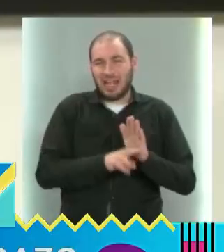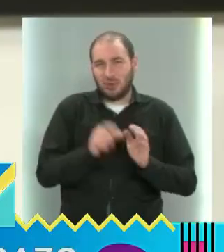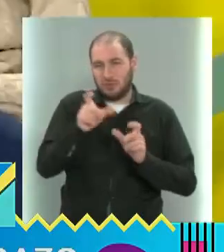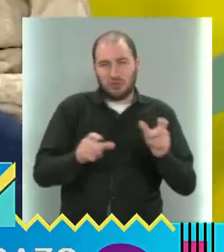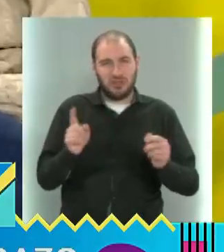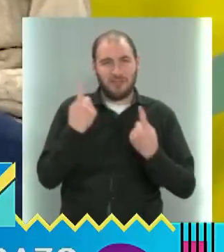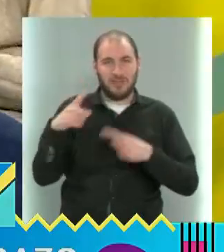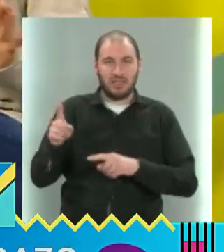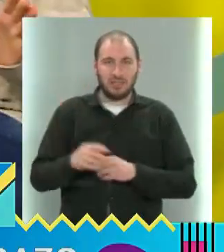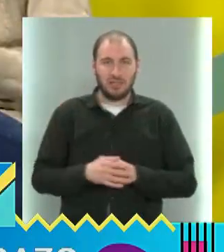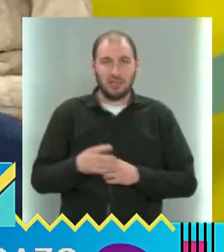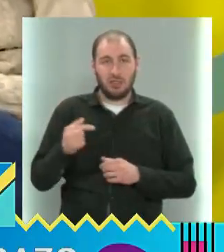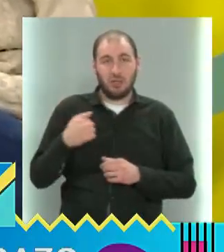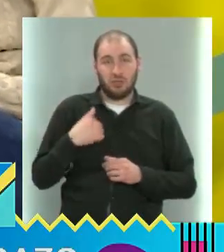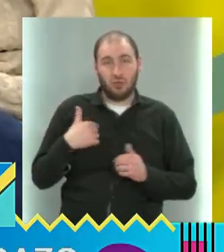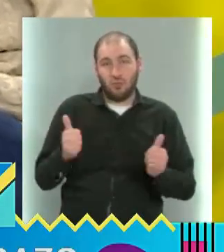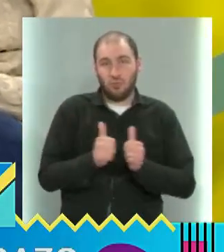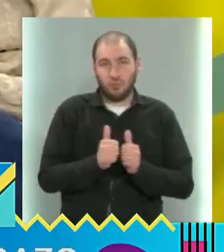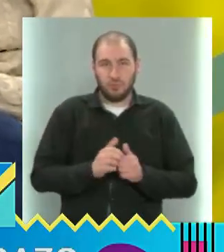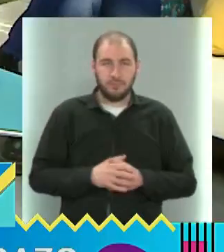la gente, al menos no las que yo acompaño.